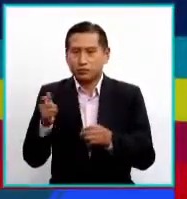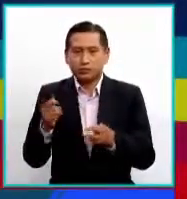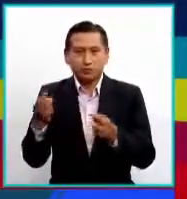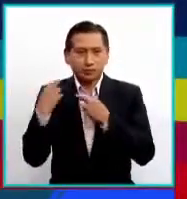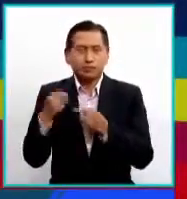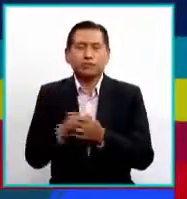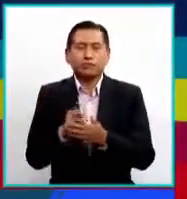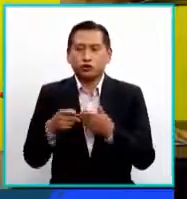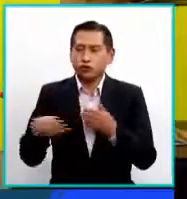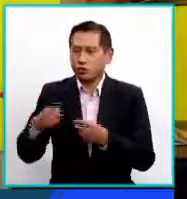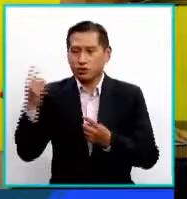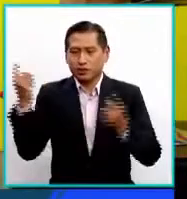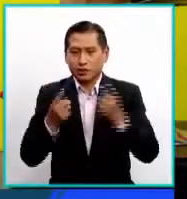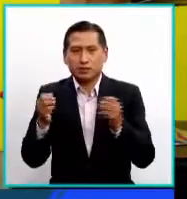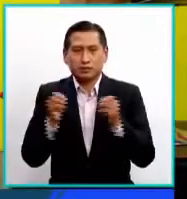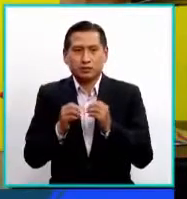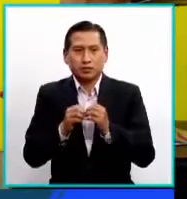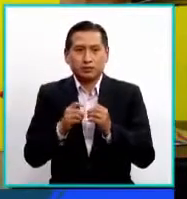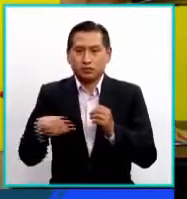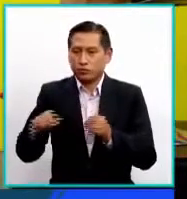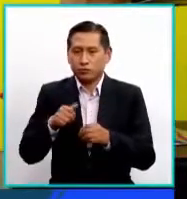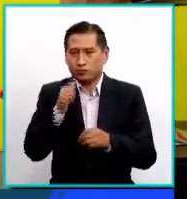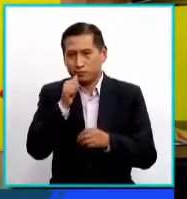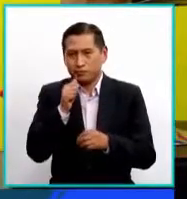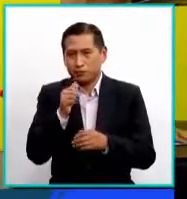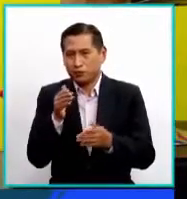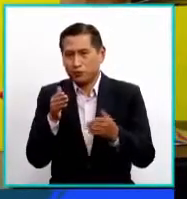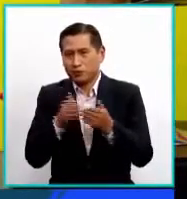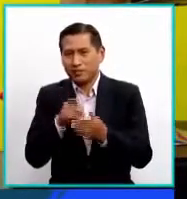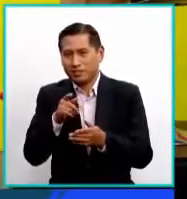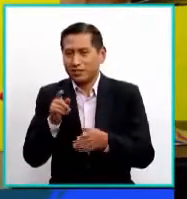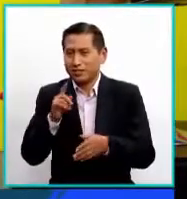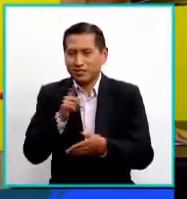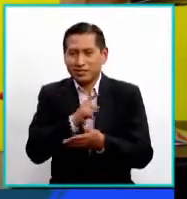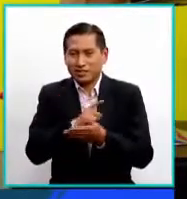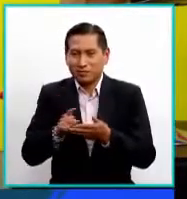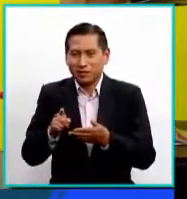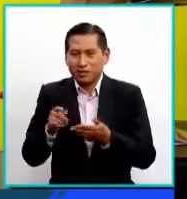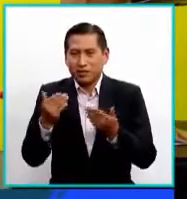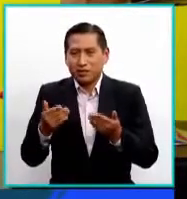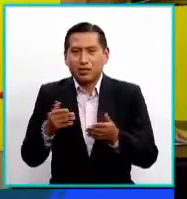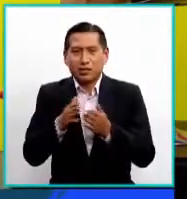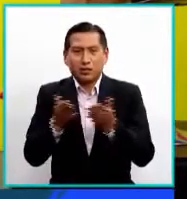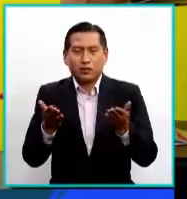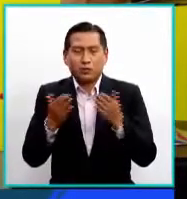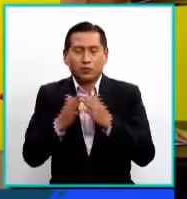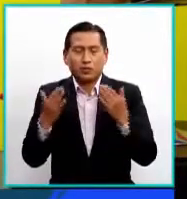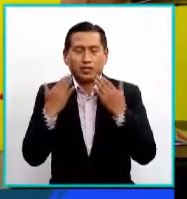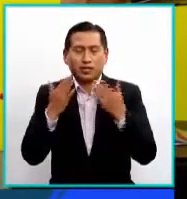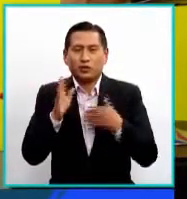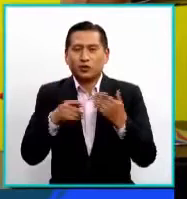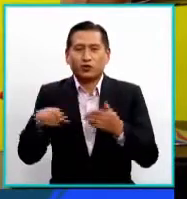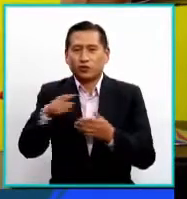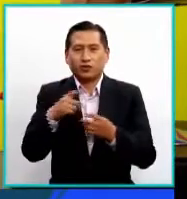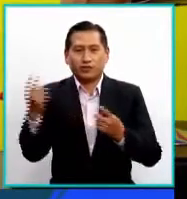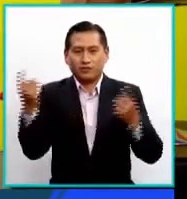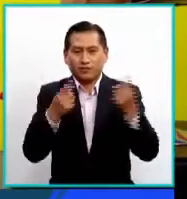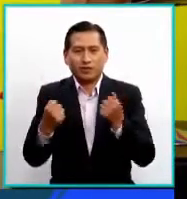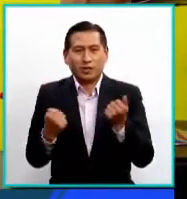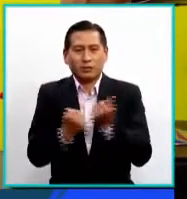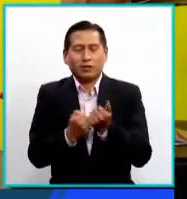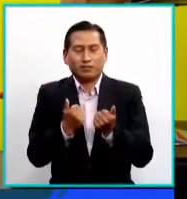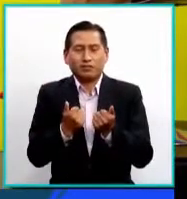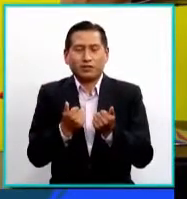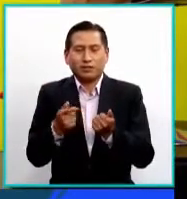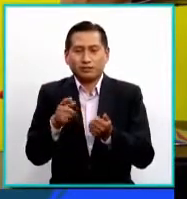Y ahí todos han estado presentes para confabular contra ti durante toda la semana. Así que desde acá, muchas gracias a todos por habernos apoyado